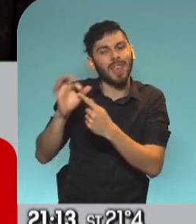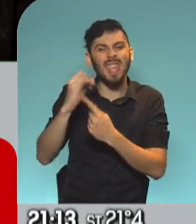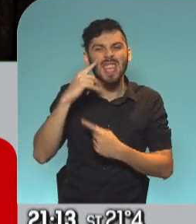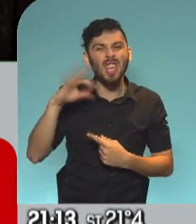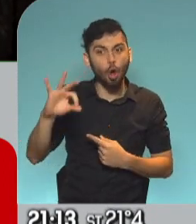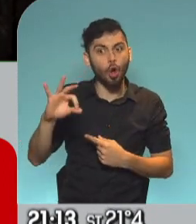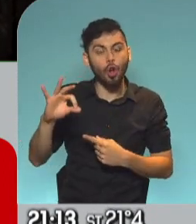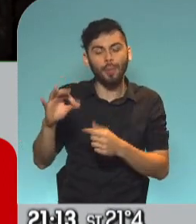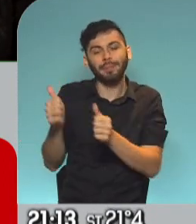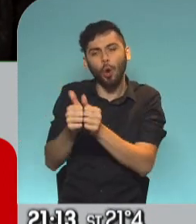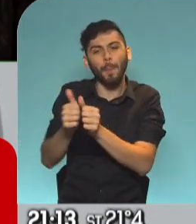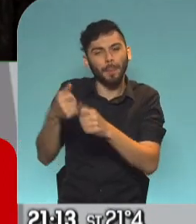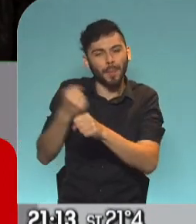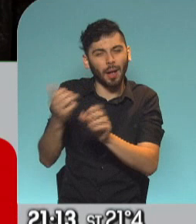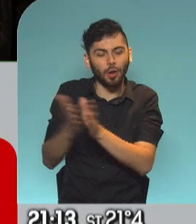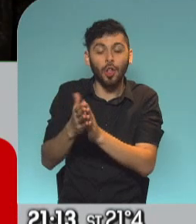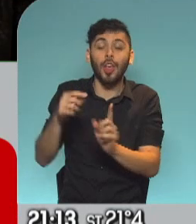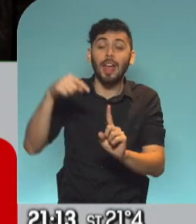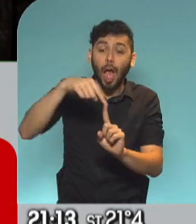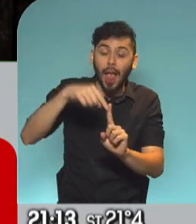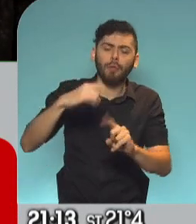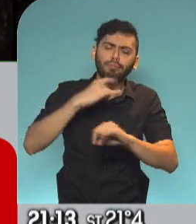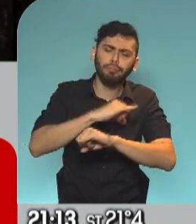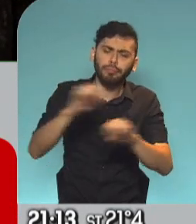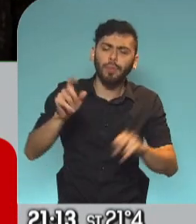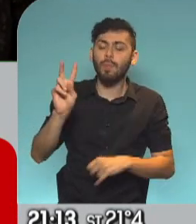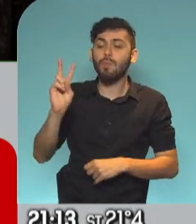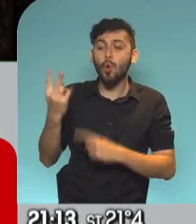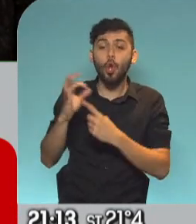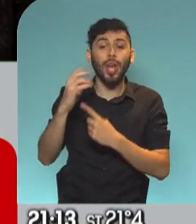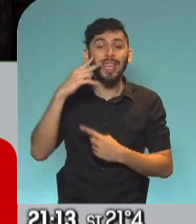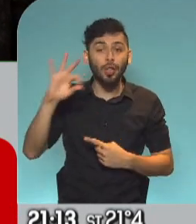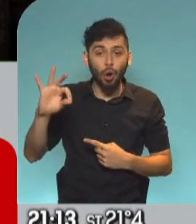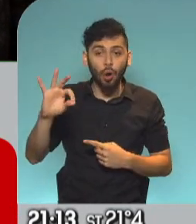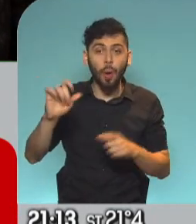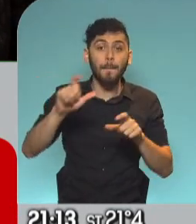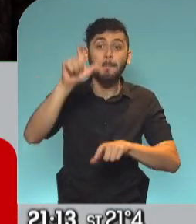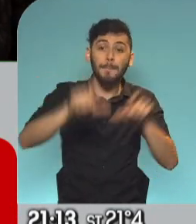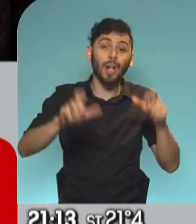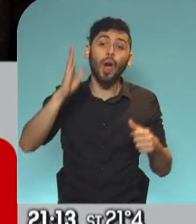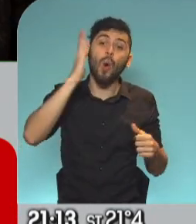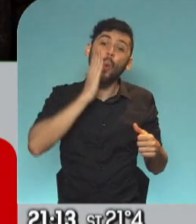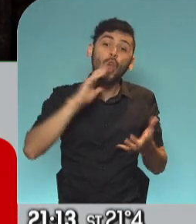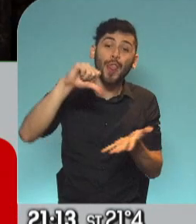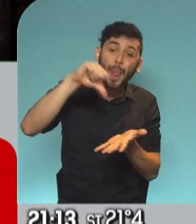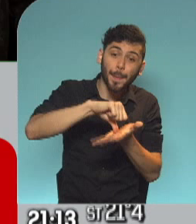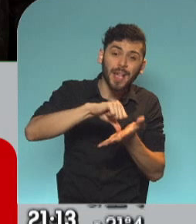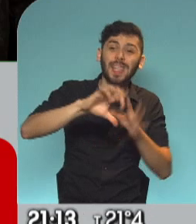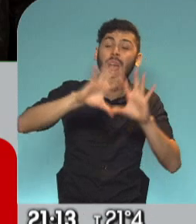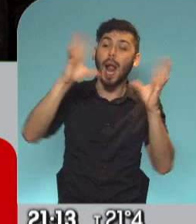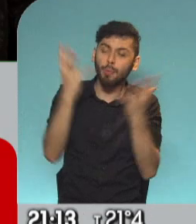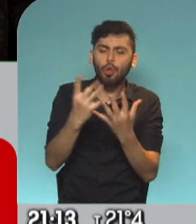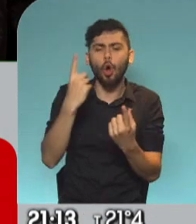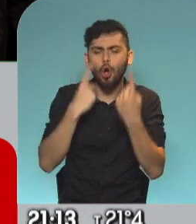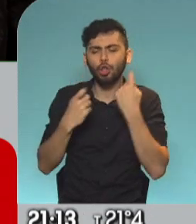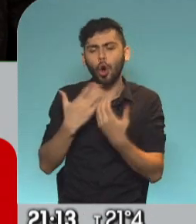que hoy daba la noticia y decía: se murió Quino, todas las personas buenas en el país y en el mundo lo llorarán. Y es así,